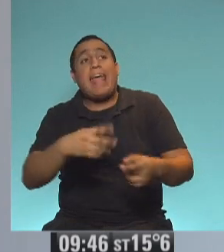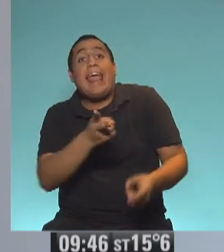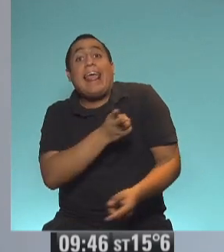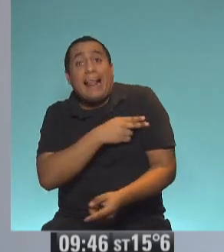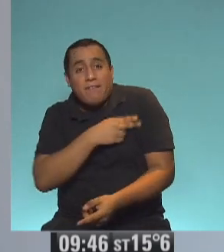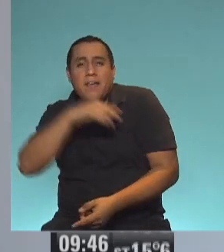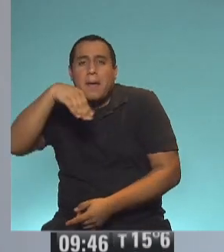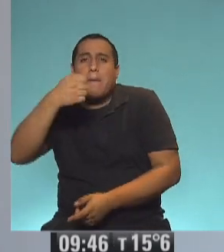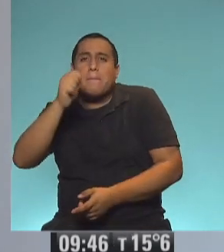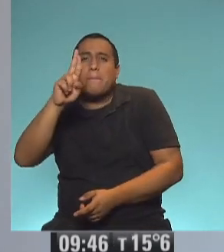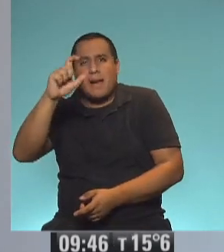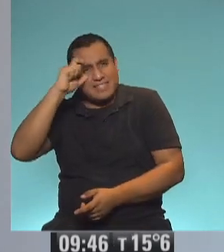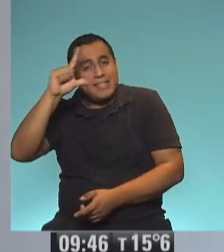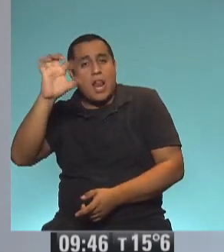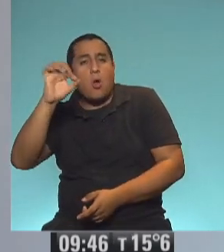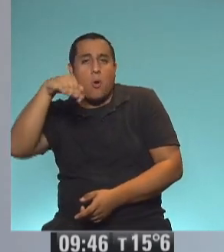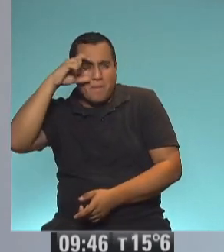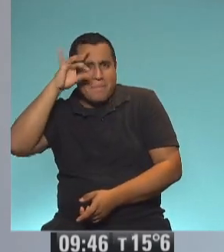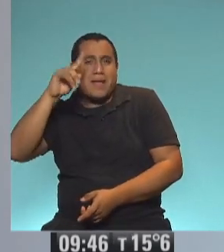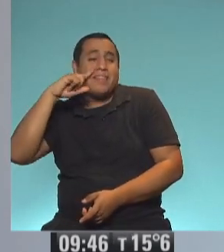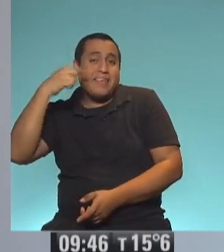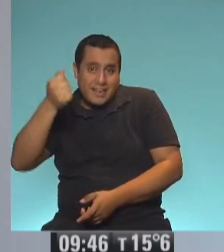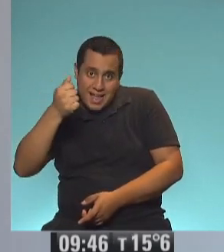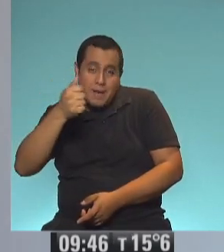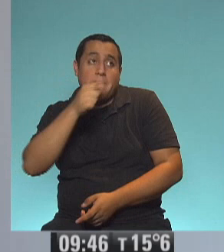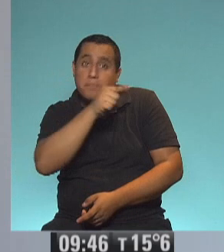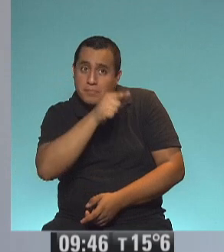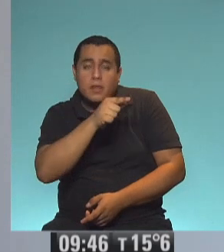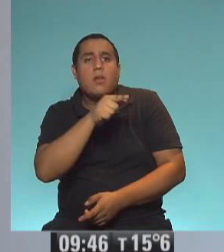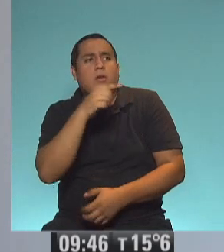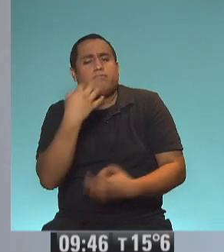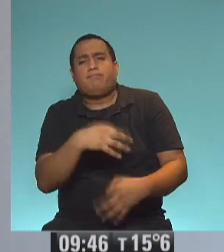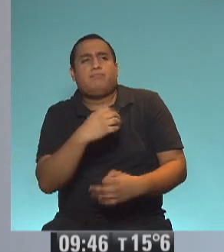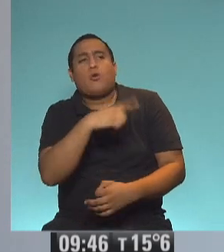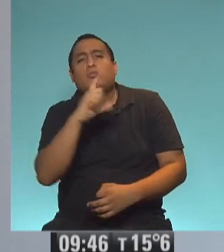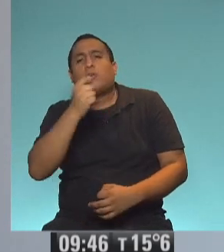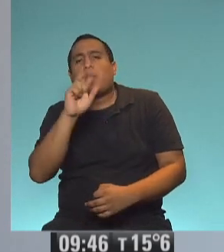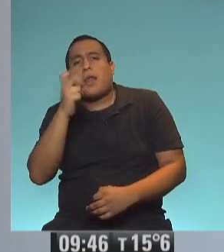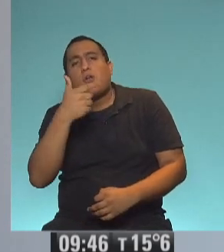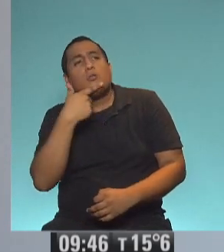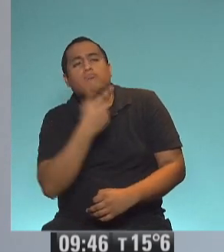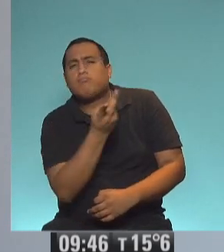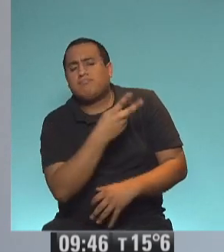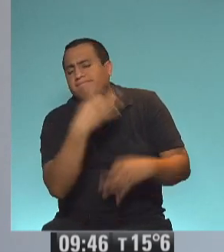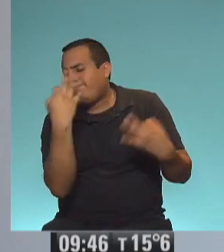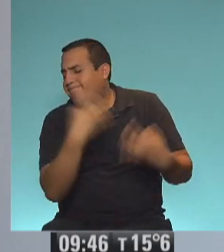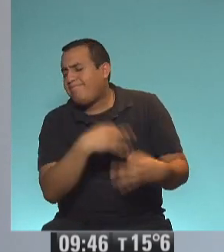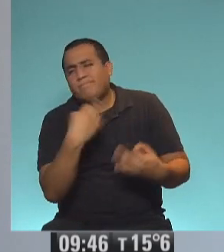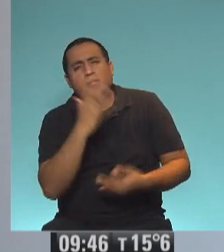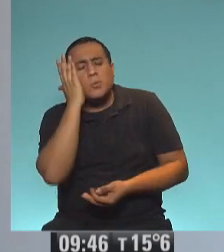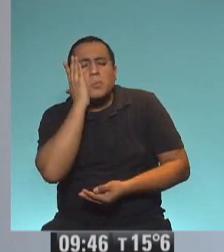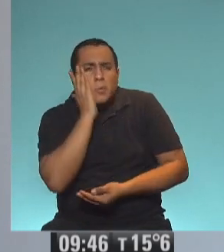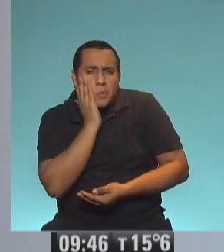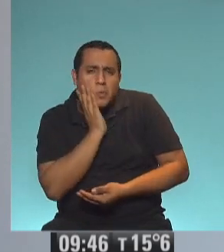Marcelo Medina, que es mi jefe, y el presidente Carlos Milanesi también, nos han dado la apertura